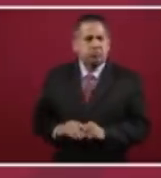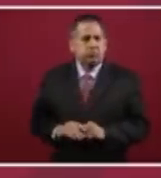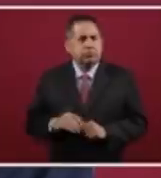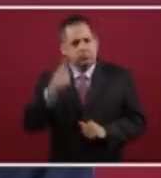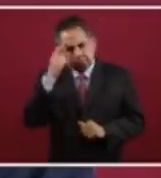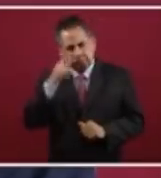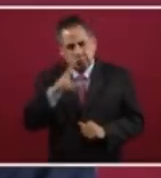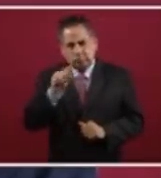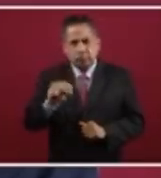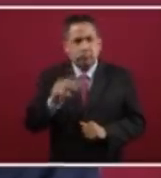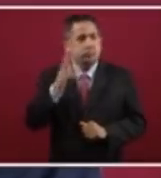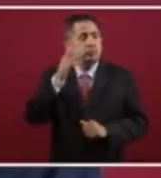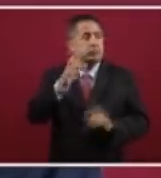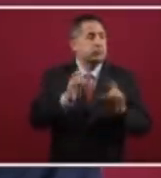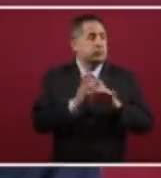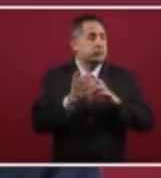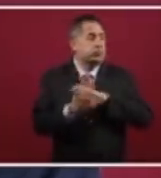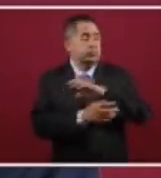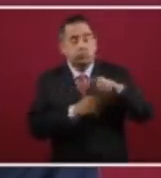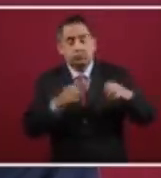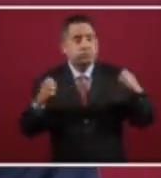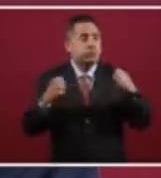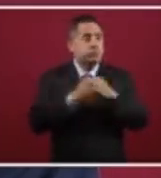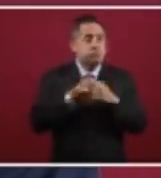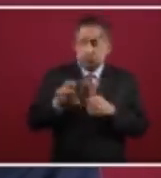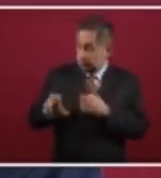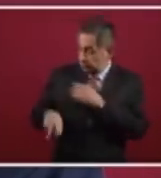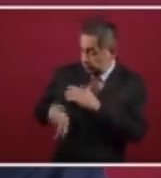ninguna inestabilidad, ningún nerviosismo,